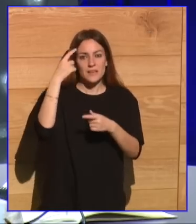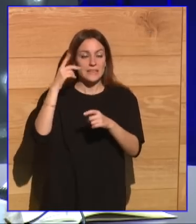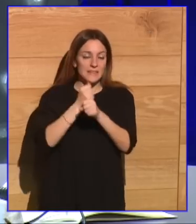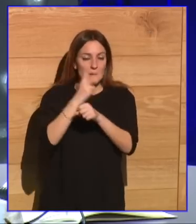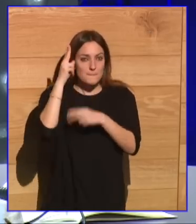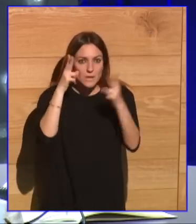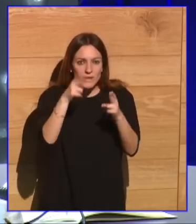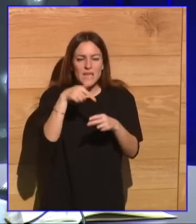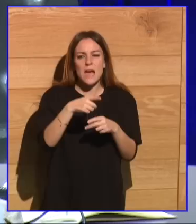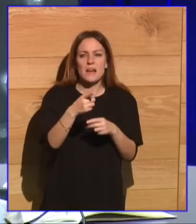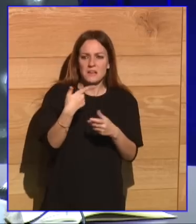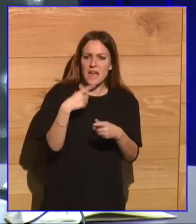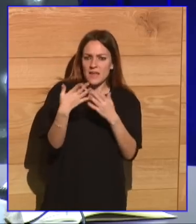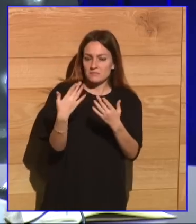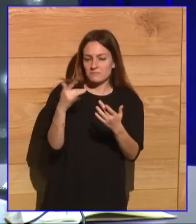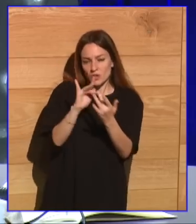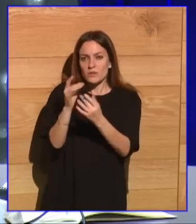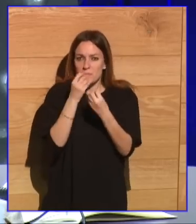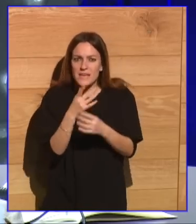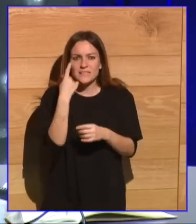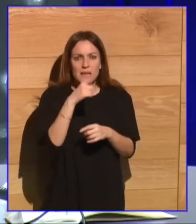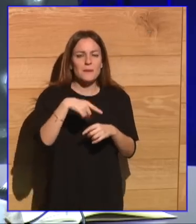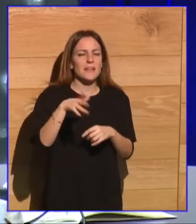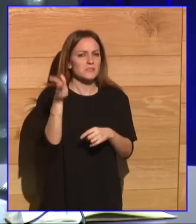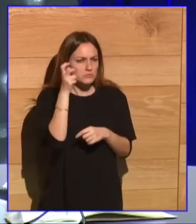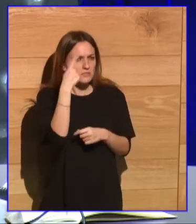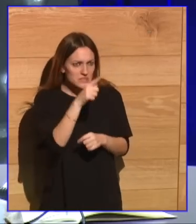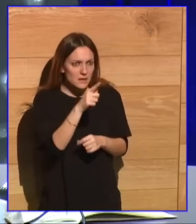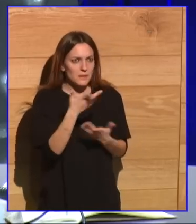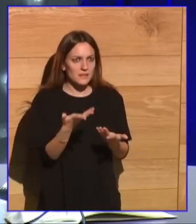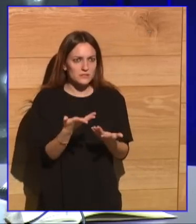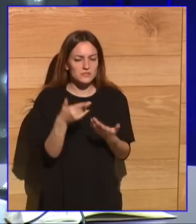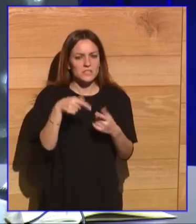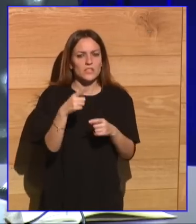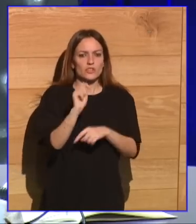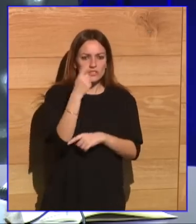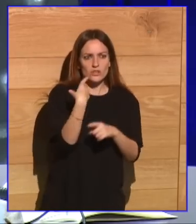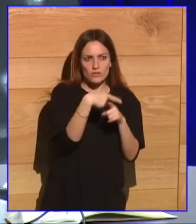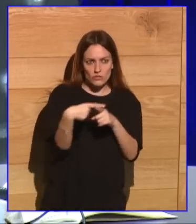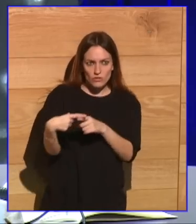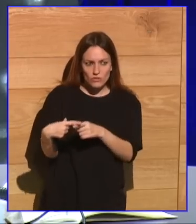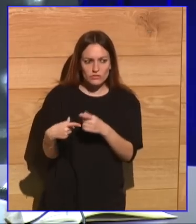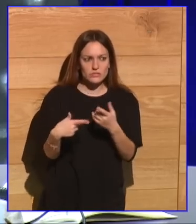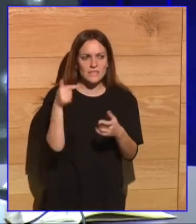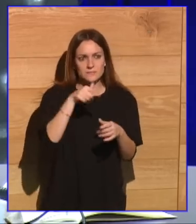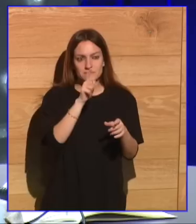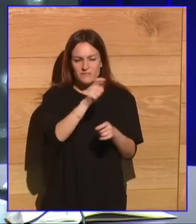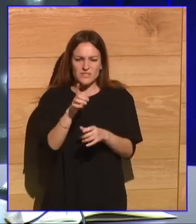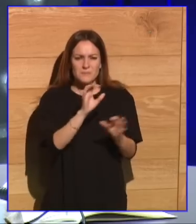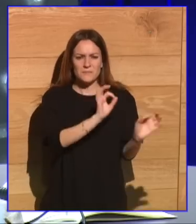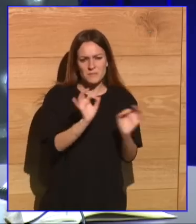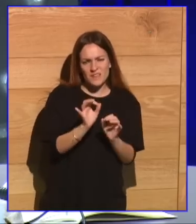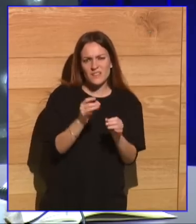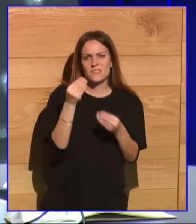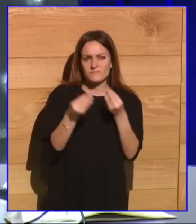ser simpático, escuchar, y que de este modo consigue cosas que no consigue el hiper preparado, pero